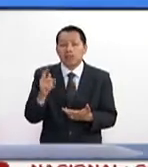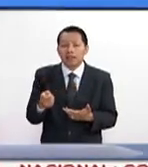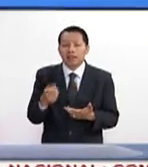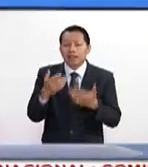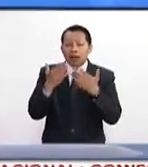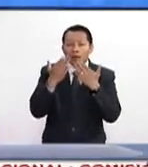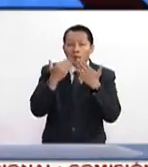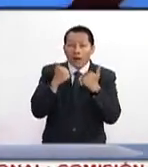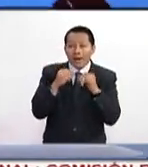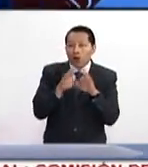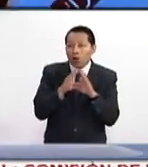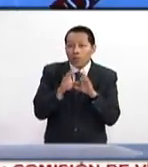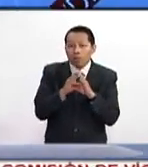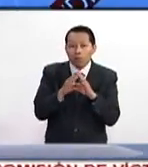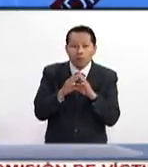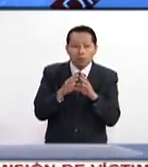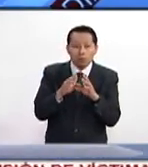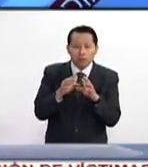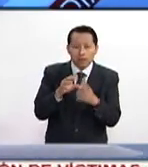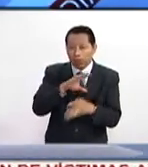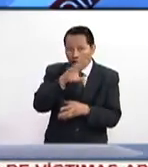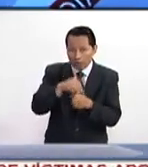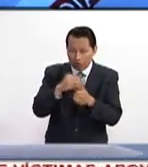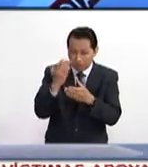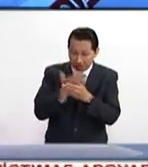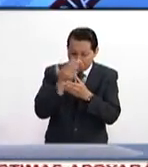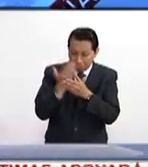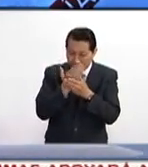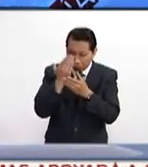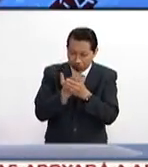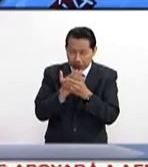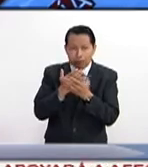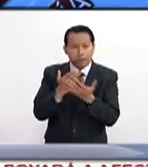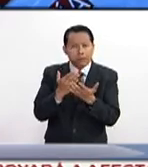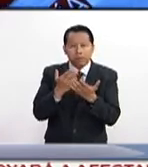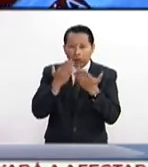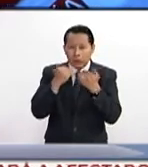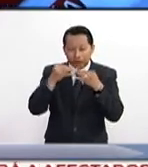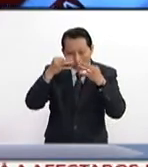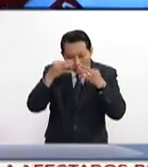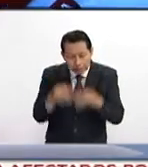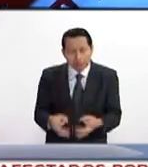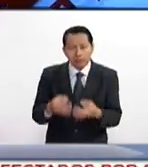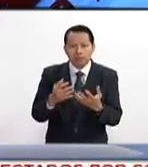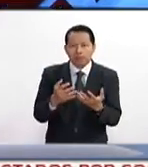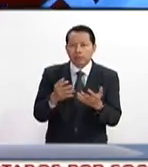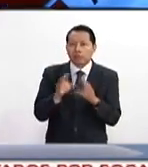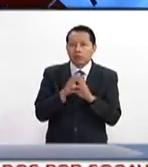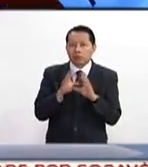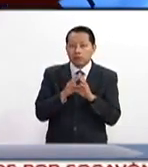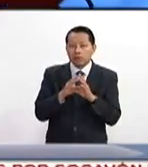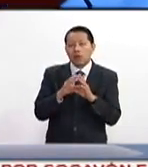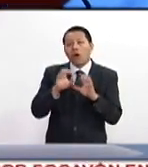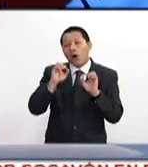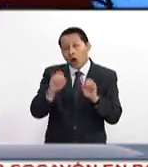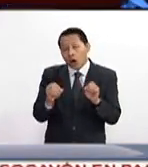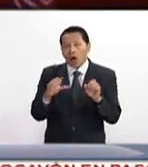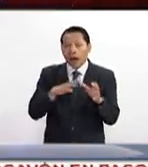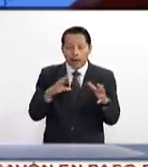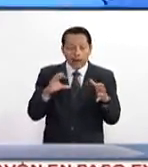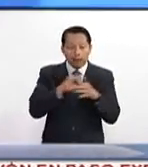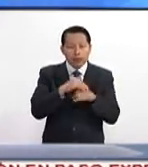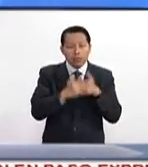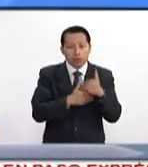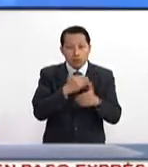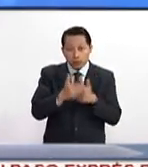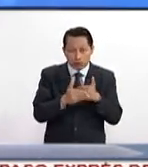haya habido una integración correcta del caso? Y bueno, de sí vinculársele a proceso, ¿a qué